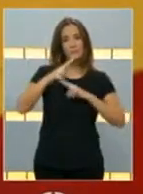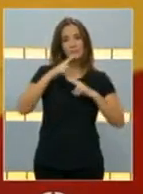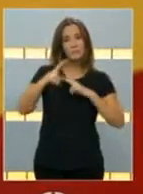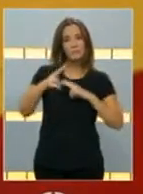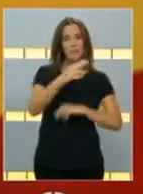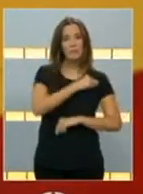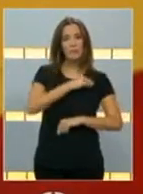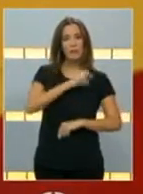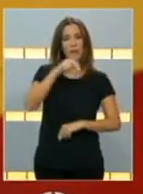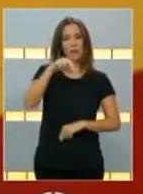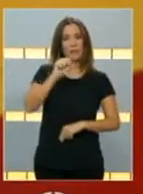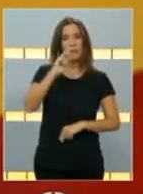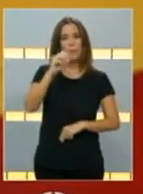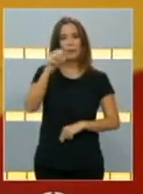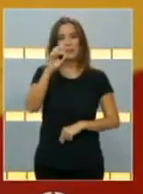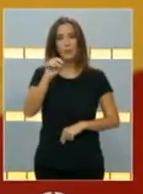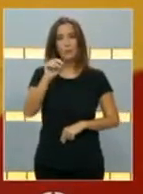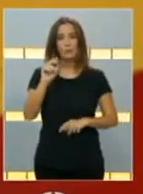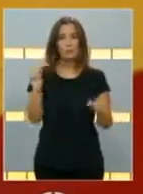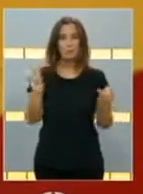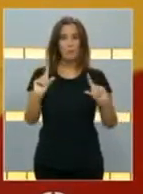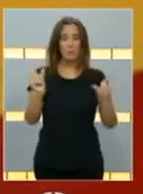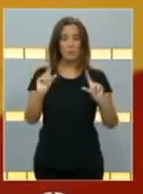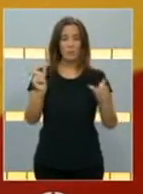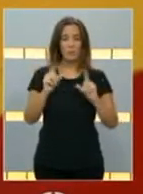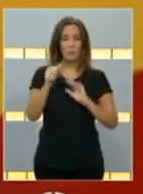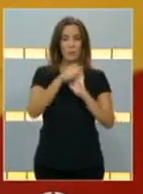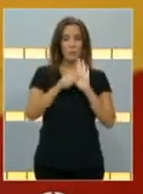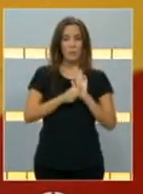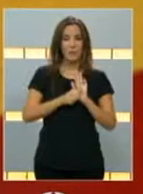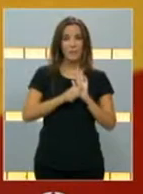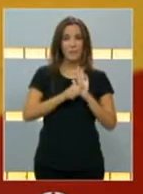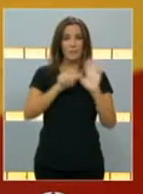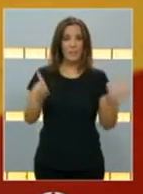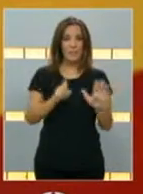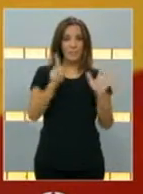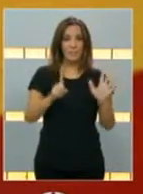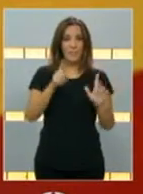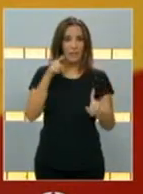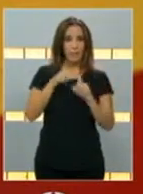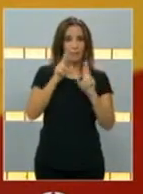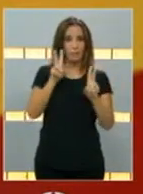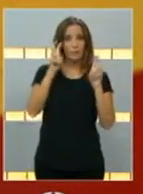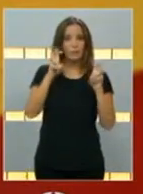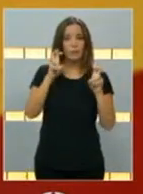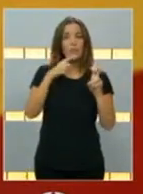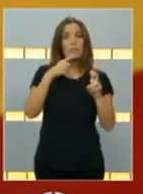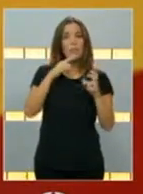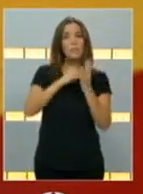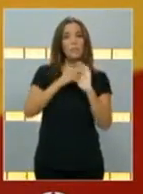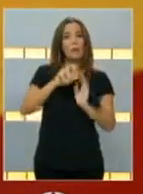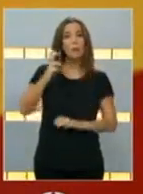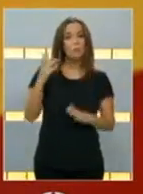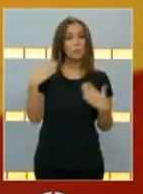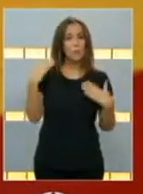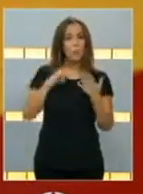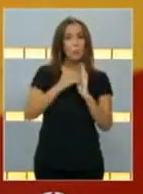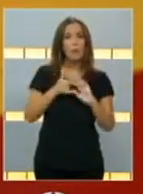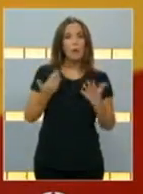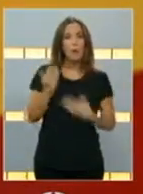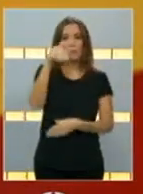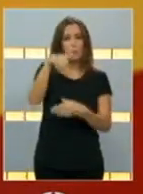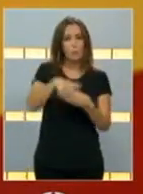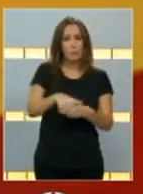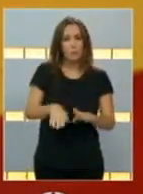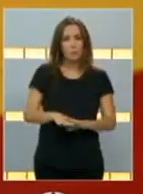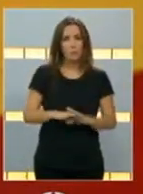Ana Pastor en el programa El Objetivo de la Sexta. Allí el presidente aseguró que no hay plan B, que el plan es votar. También dijo